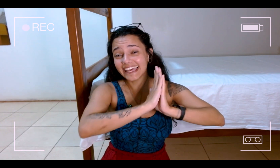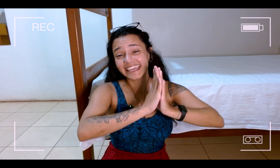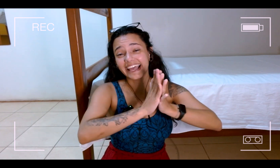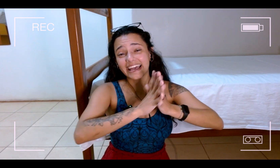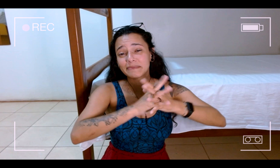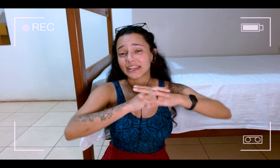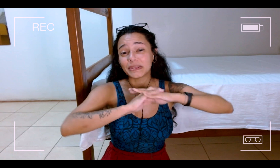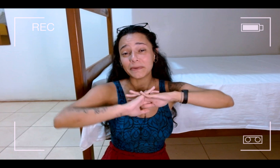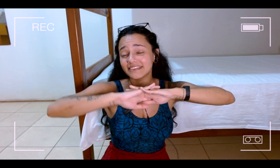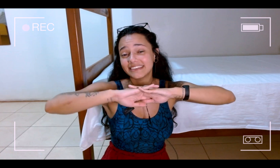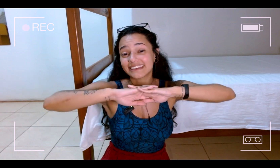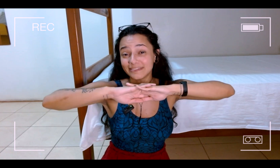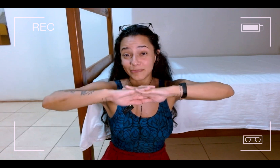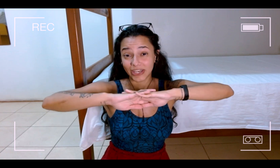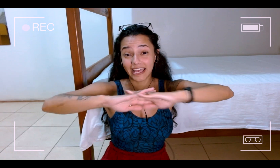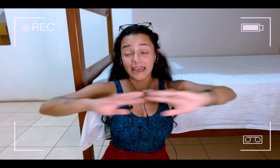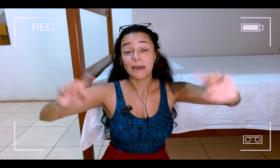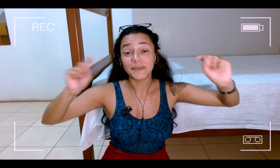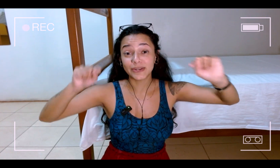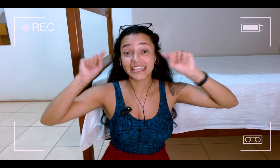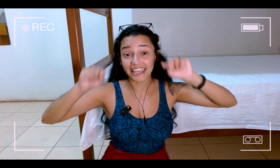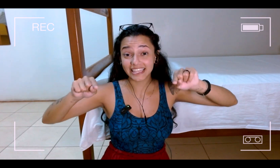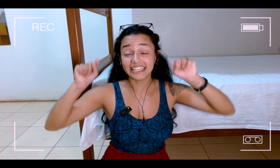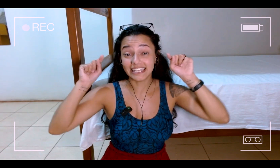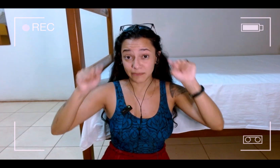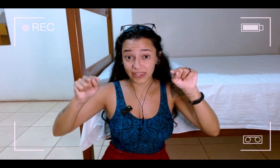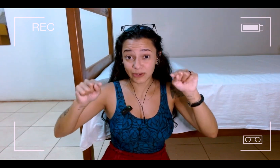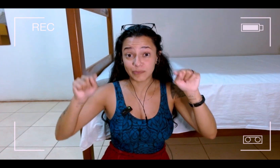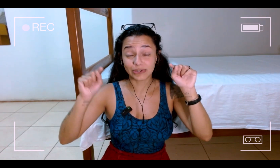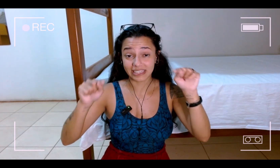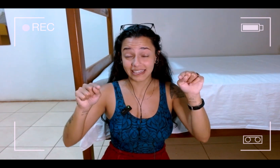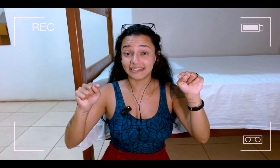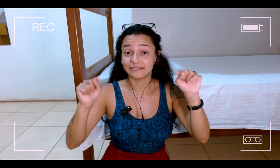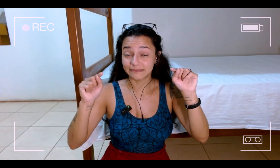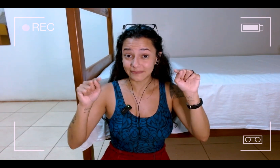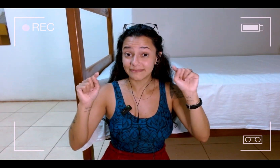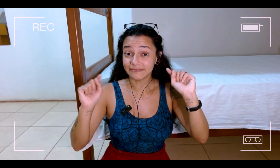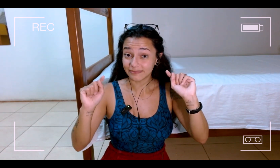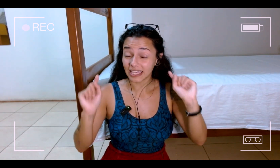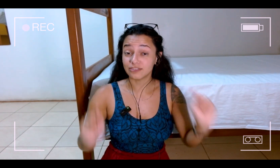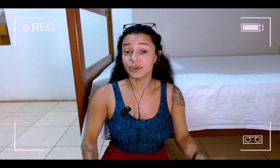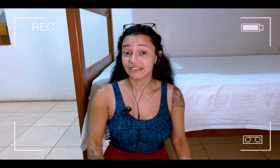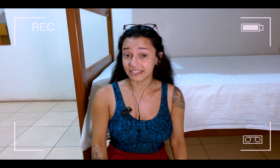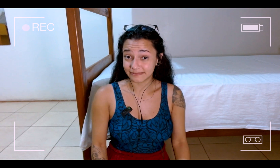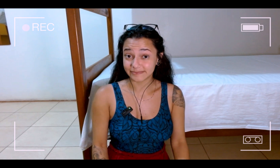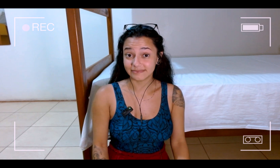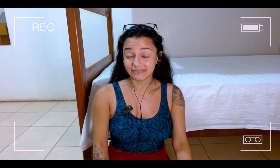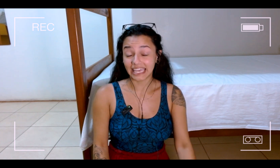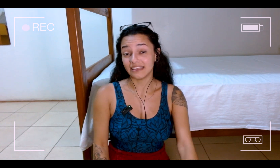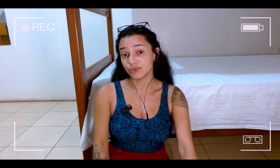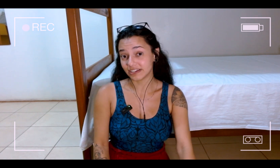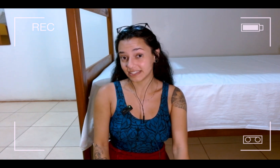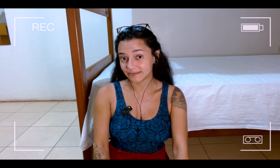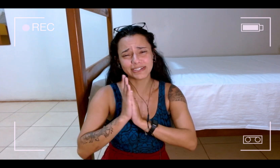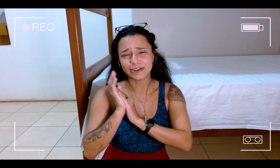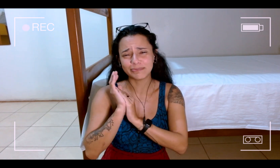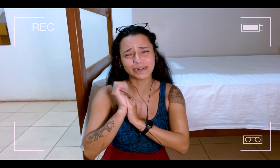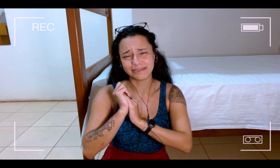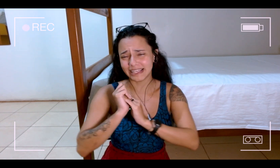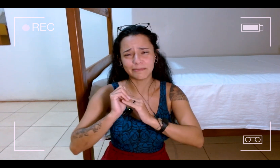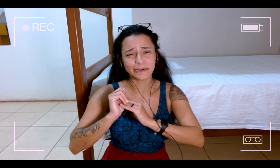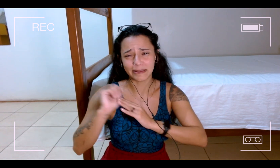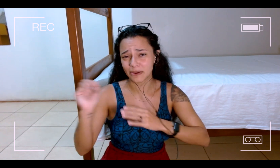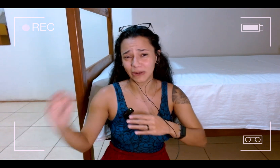entienda que la cámara no va a estar tan buena pero quédate en el vídeo porque es fuerte es fuerte